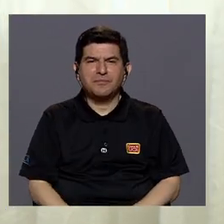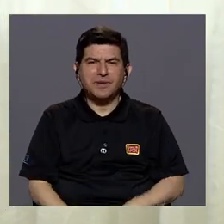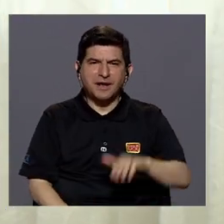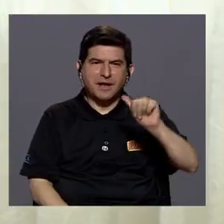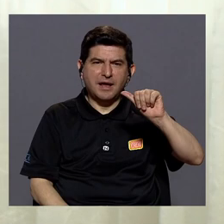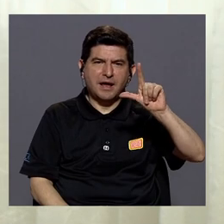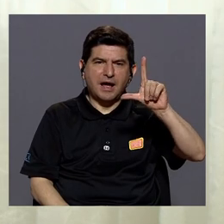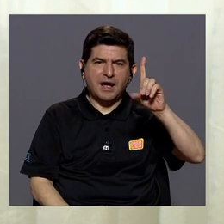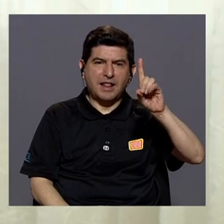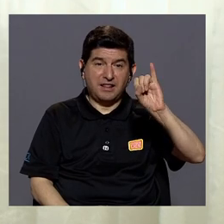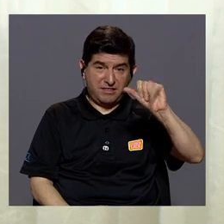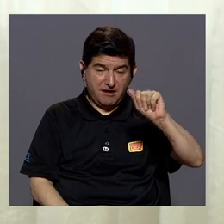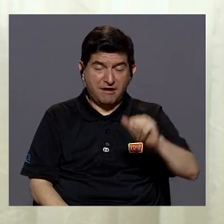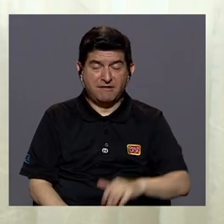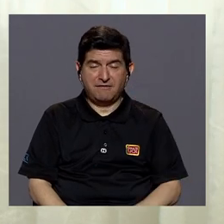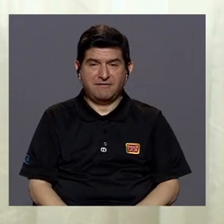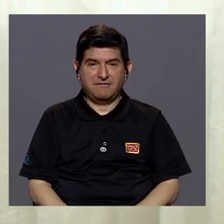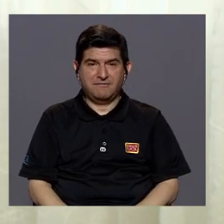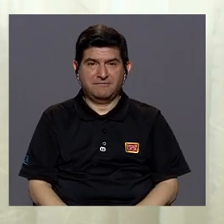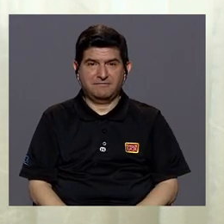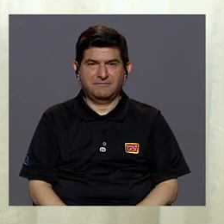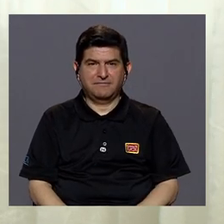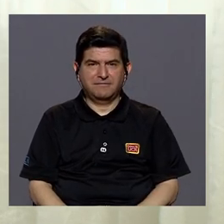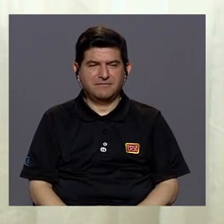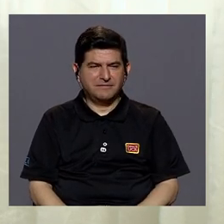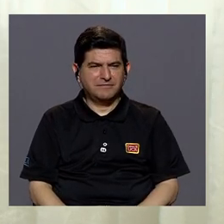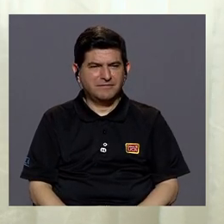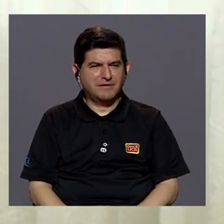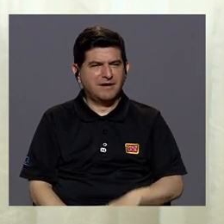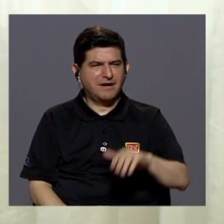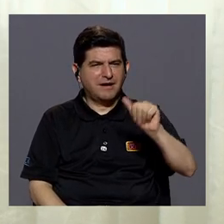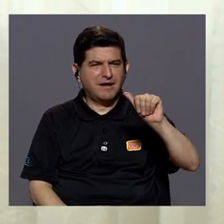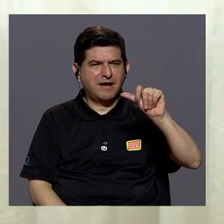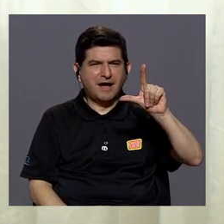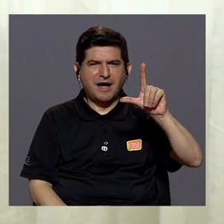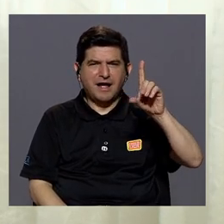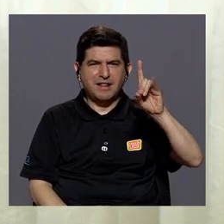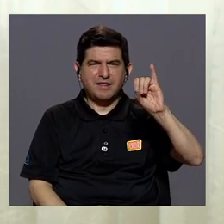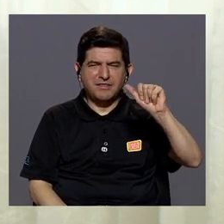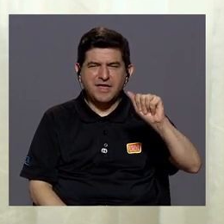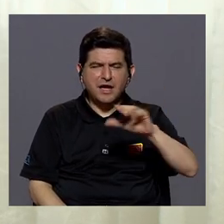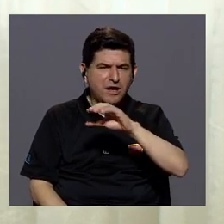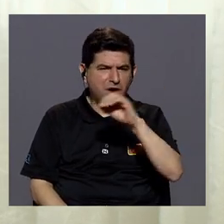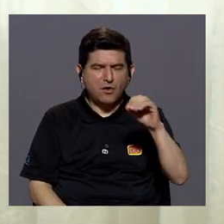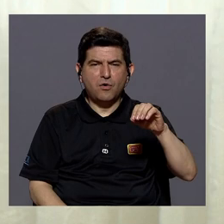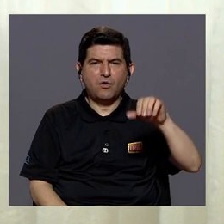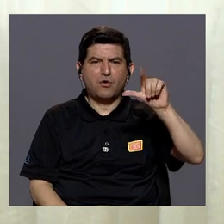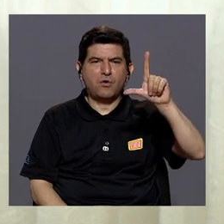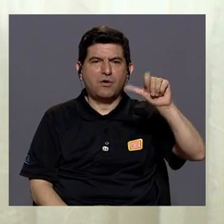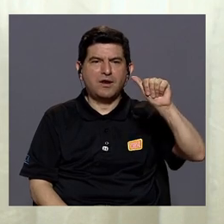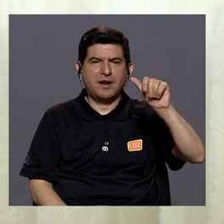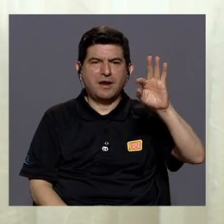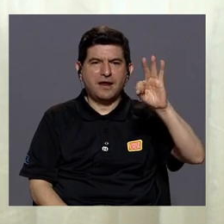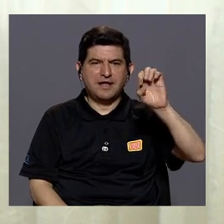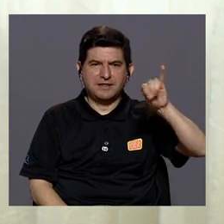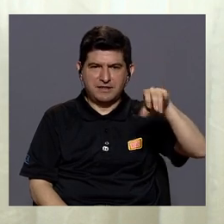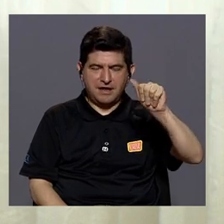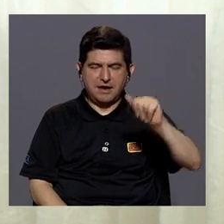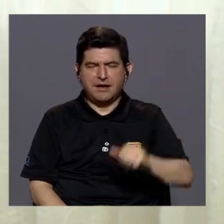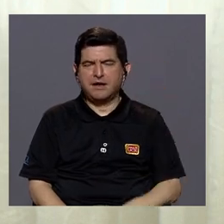Al Día. Al Día era, sí. ¿O La Teja? No, La Teja no. Bueno,